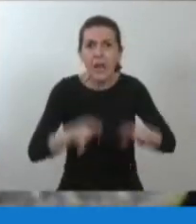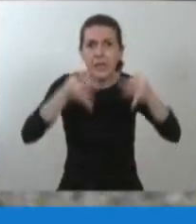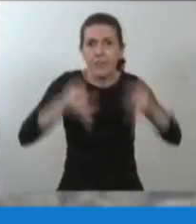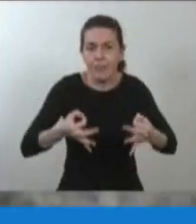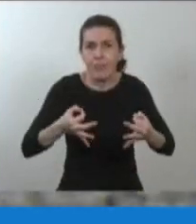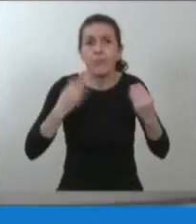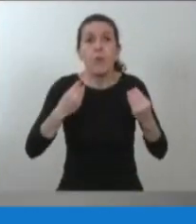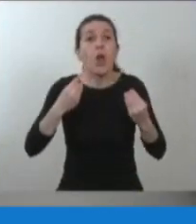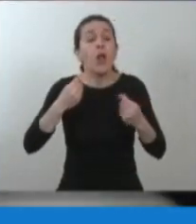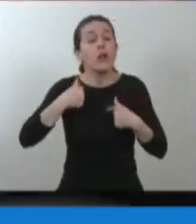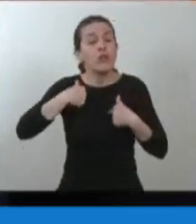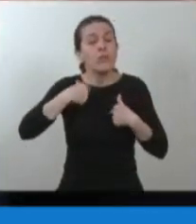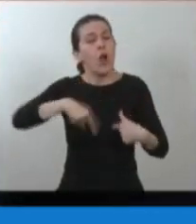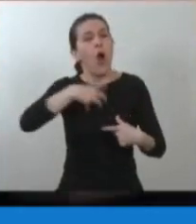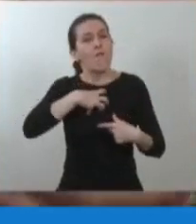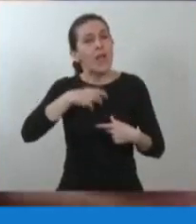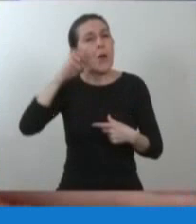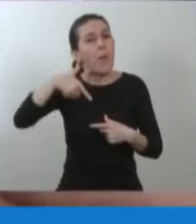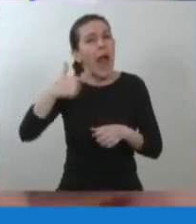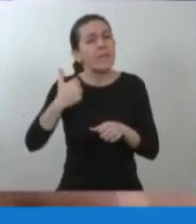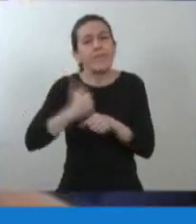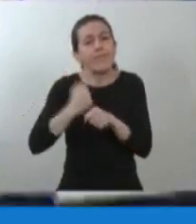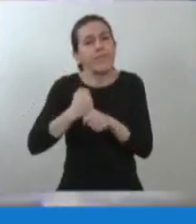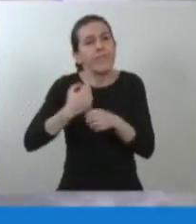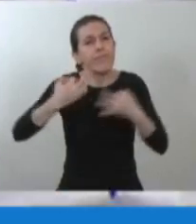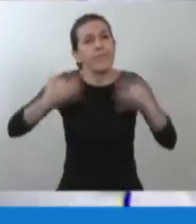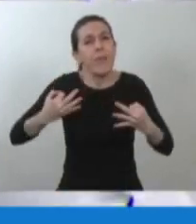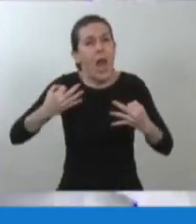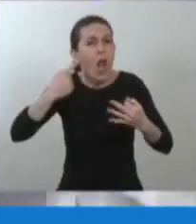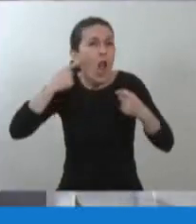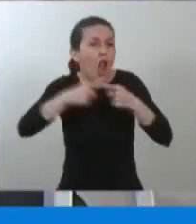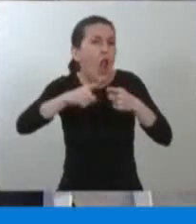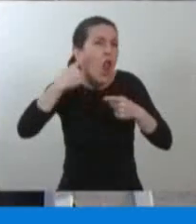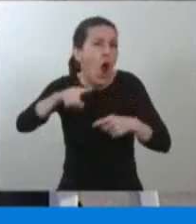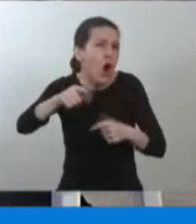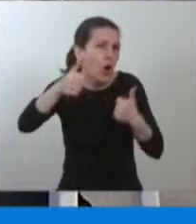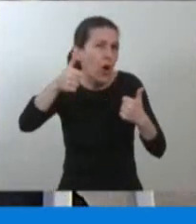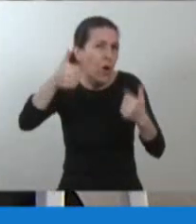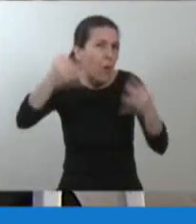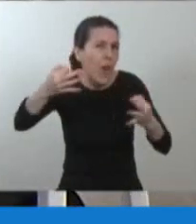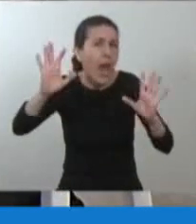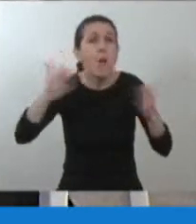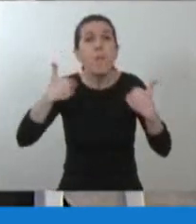en el éxito de este plan si este plan tenía éxito puede ser que algunos